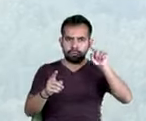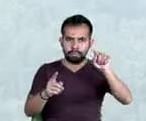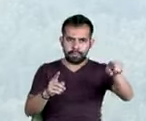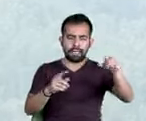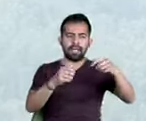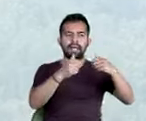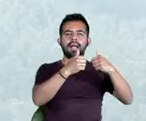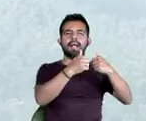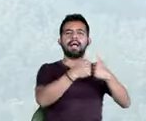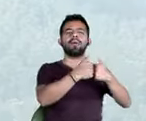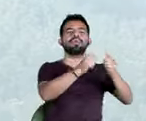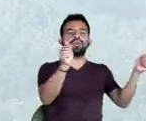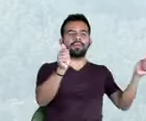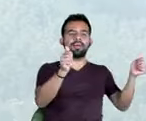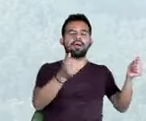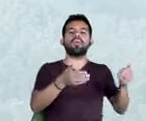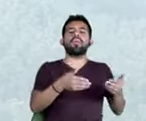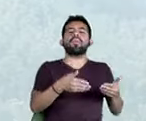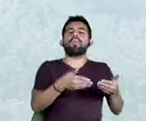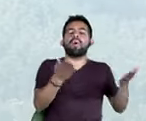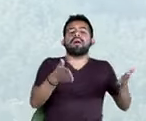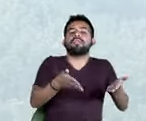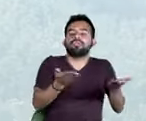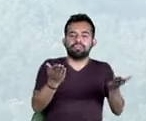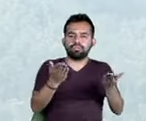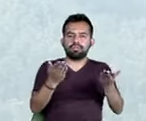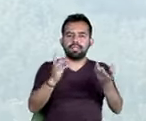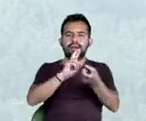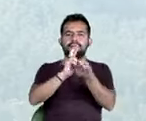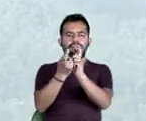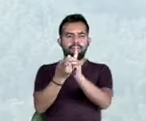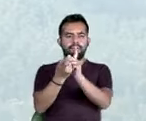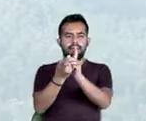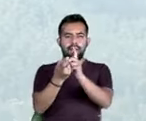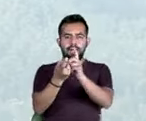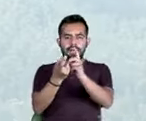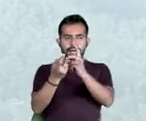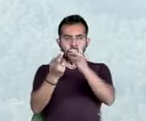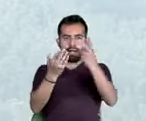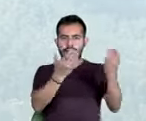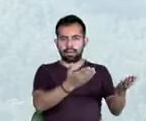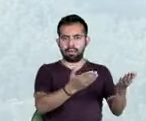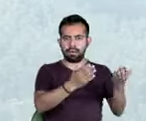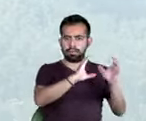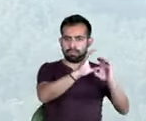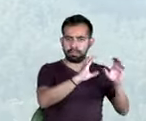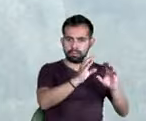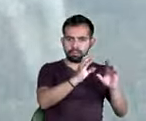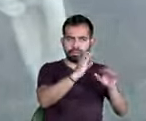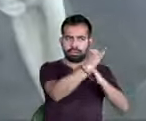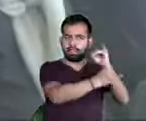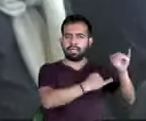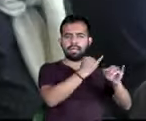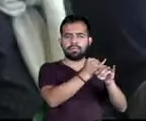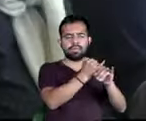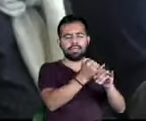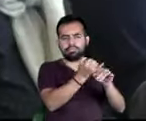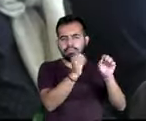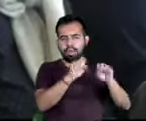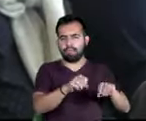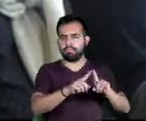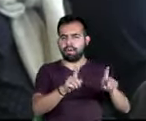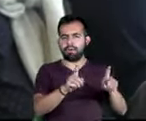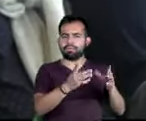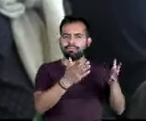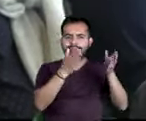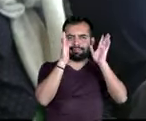dígame dónde tengo que hacer la principal reforma. Evidentemente no es en la fusión de comunicación con relaciones internacionales, que la podemos hacer, pero ahí